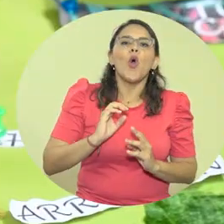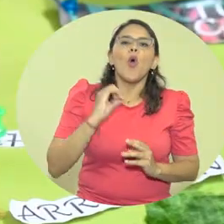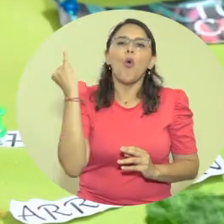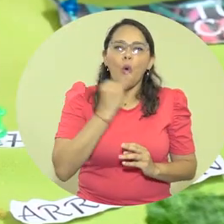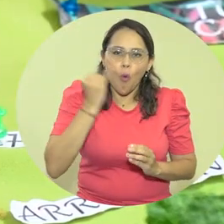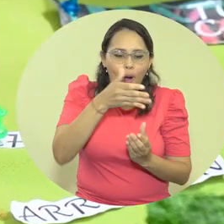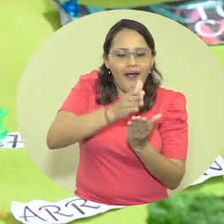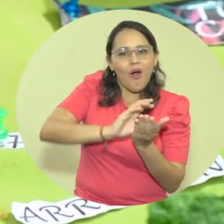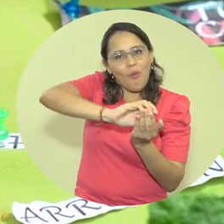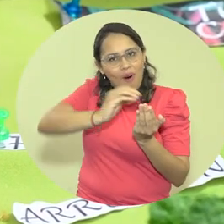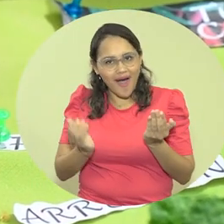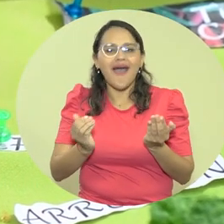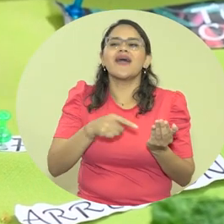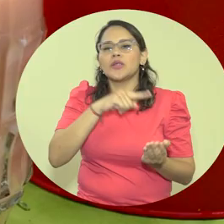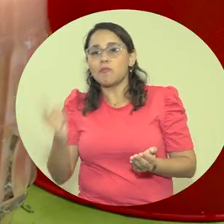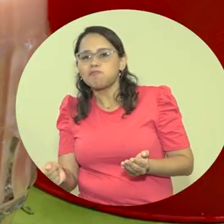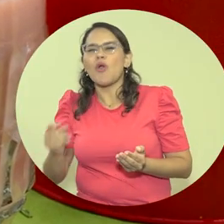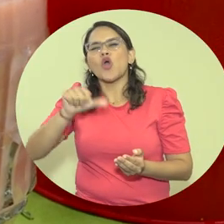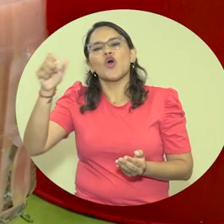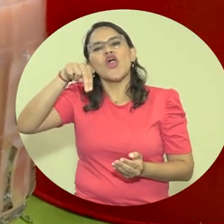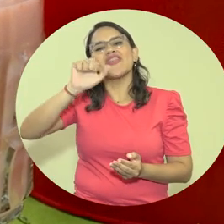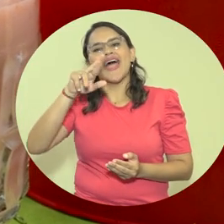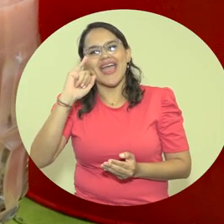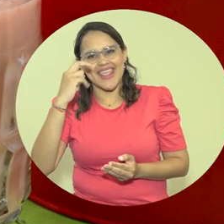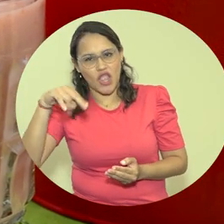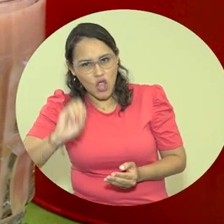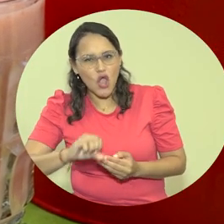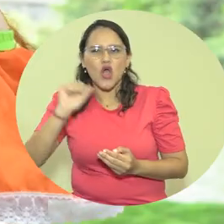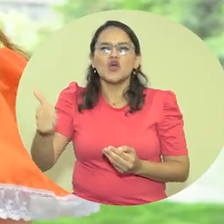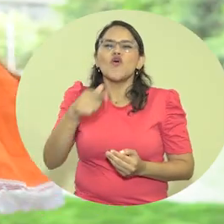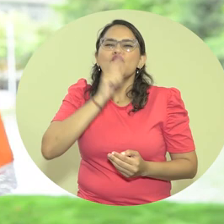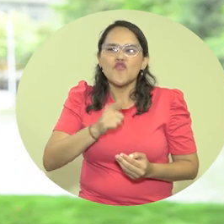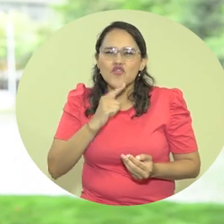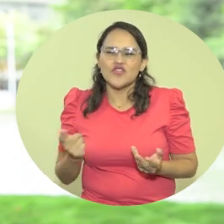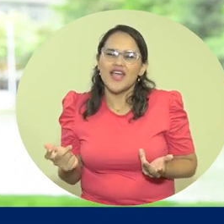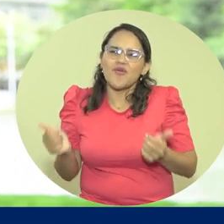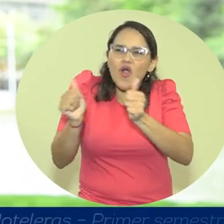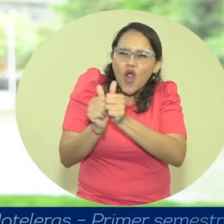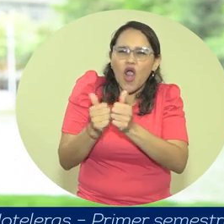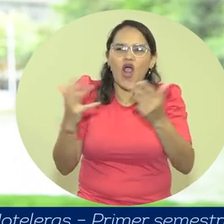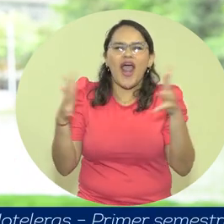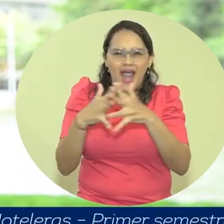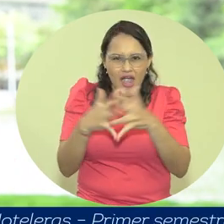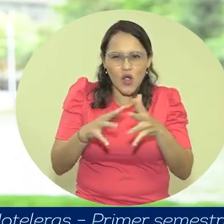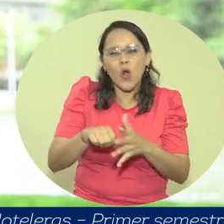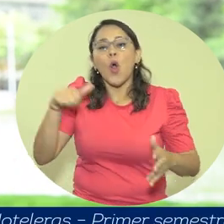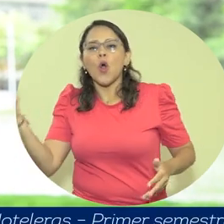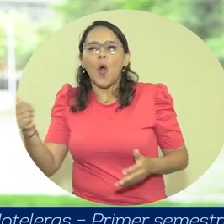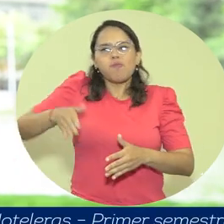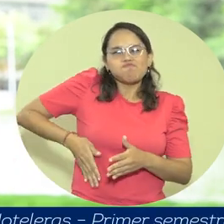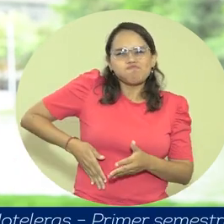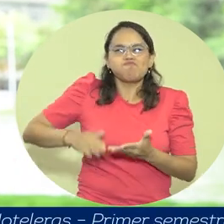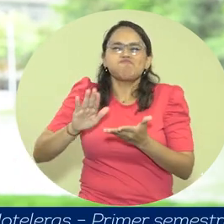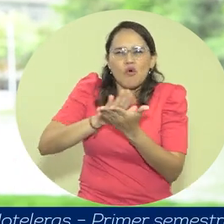aguacate, también del departamento del Nariño, el jugo de frutas con arroz. En la región central tenemos principalmente la sobrebarriga,